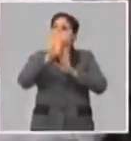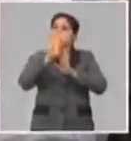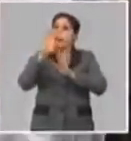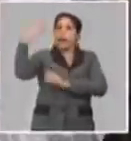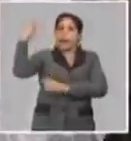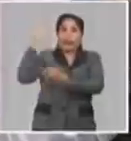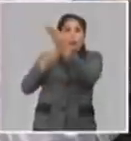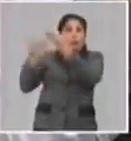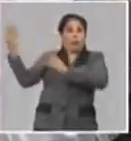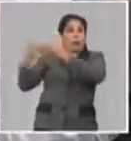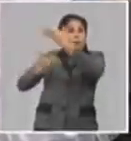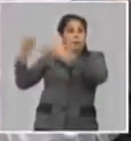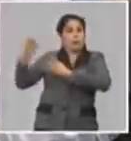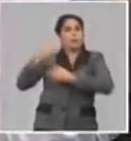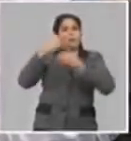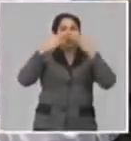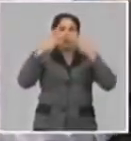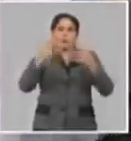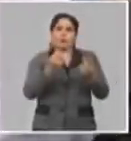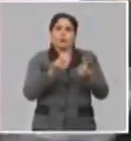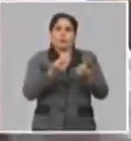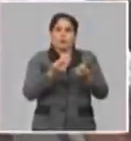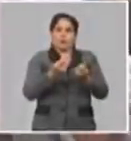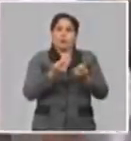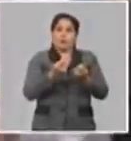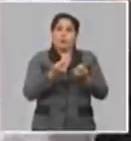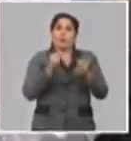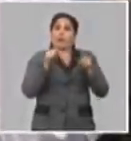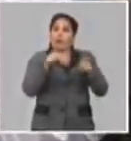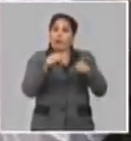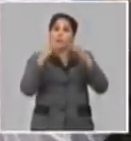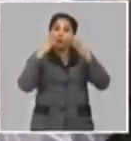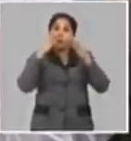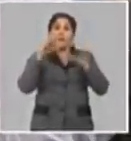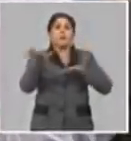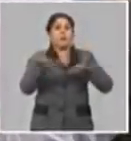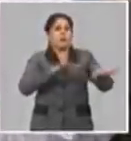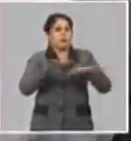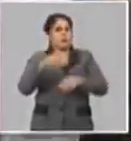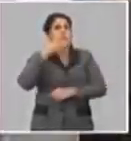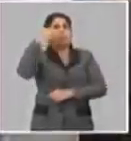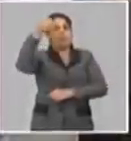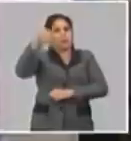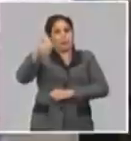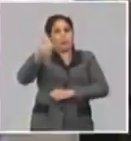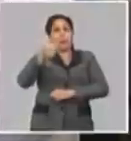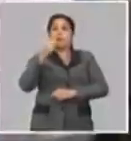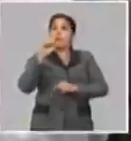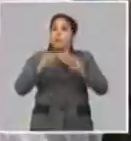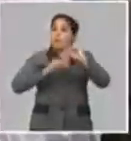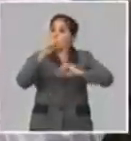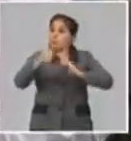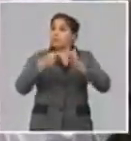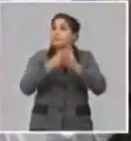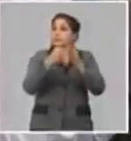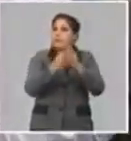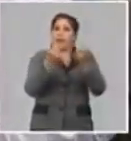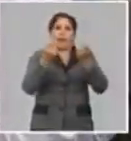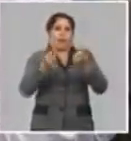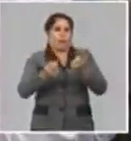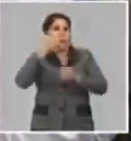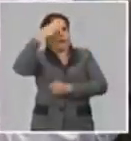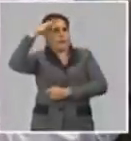extranjera directa en nuestra economía, y tenemos entonces que crear las condiciones para ello y vamos a impulsarlo en